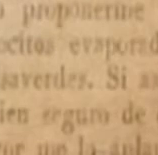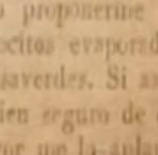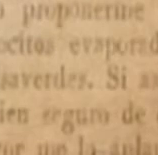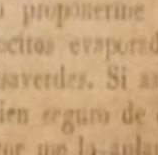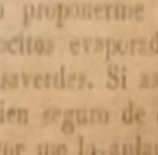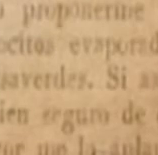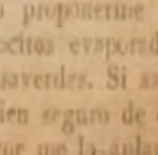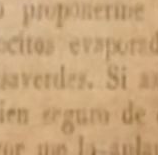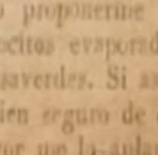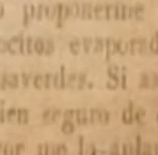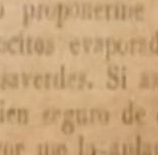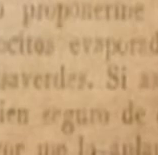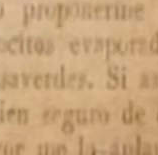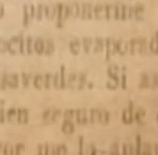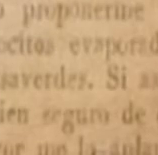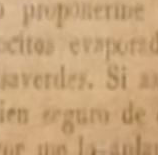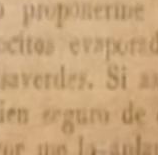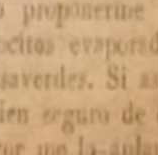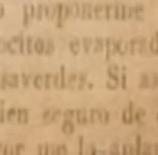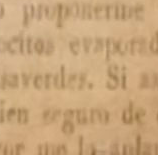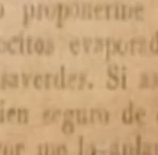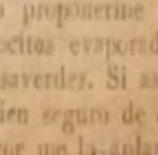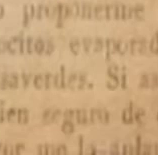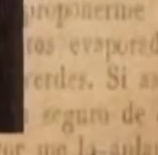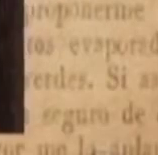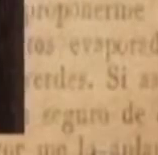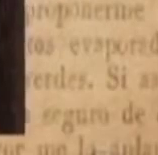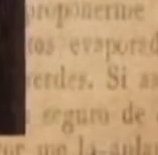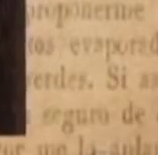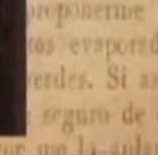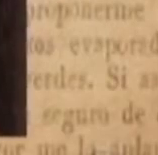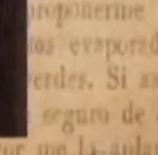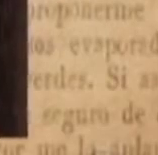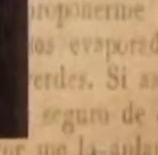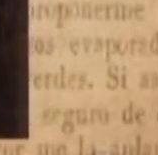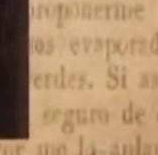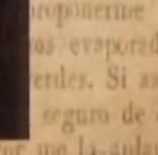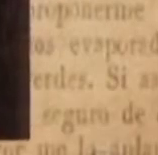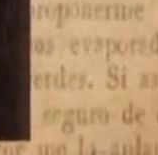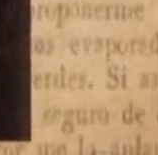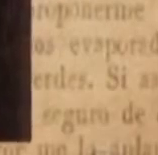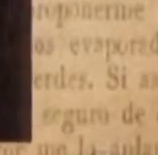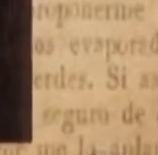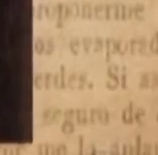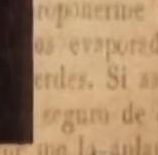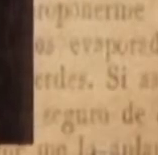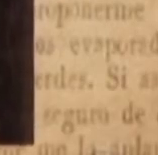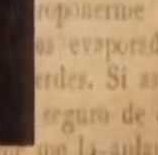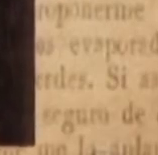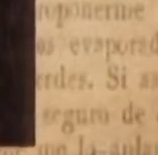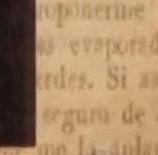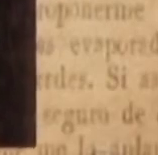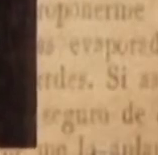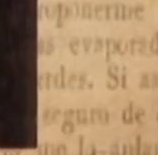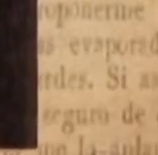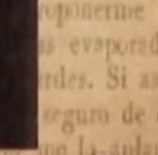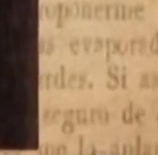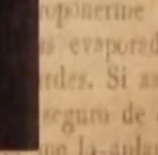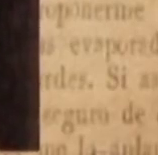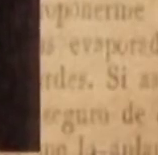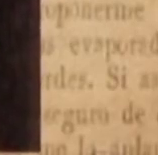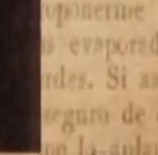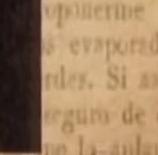tarde obtuvo el título en Derecho por la Universidad de Orleans. La pasión por el teatro lo sedujo al punto de abandonar la idea